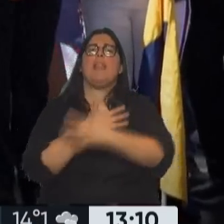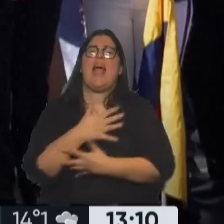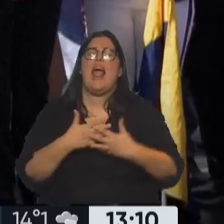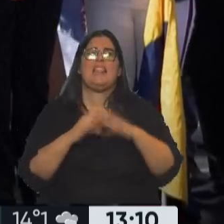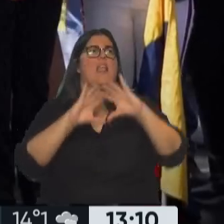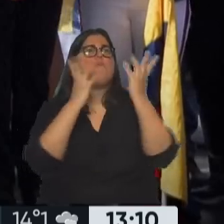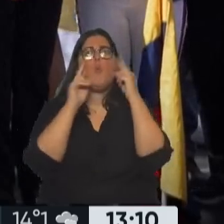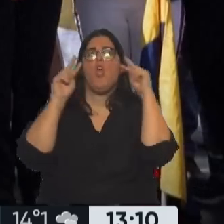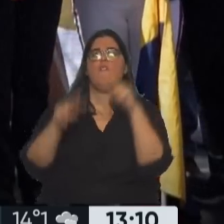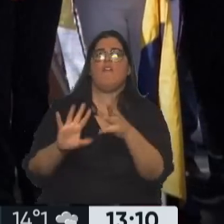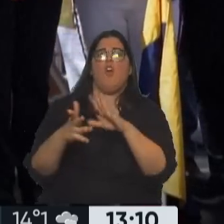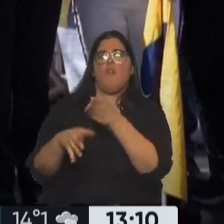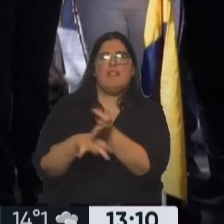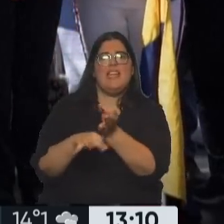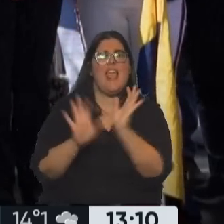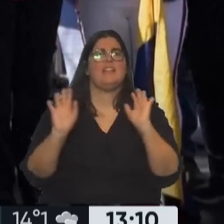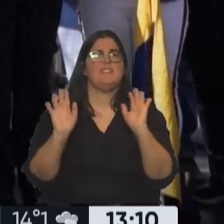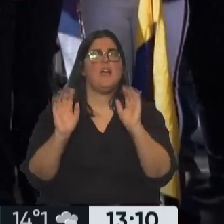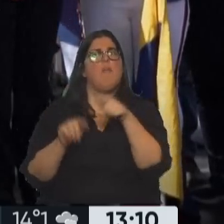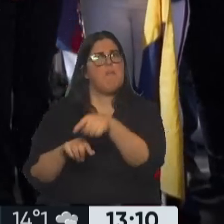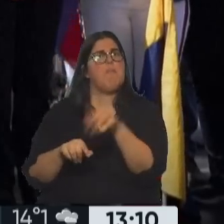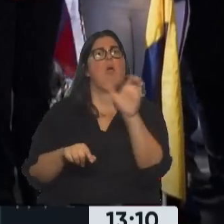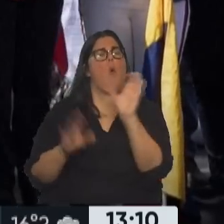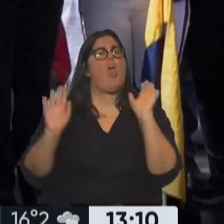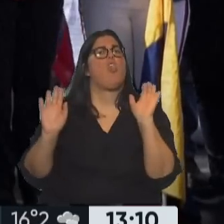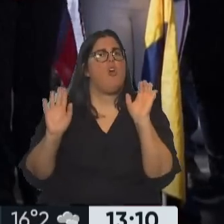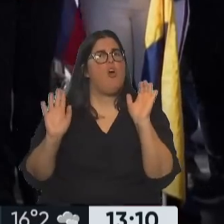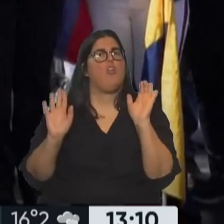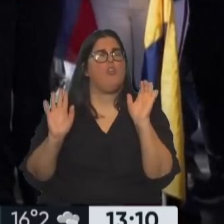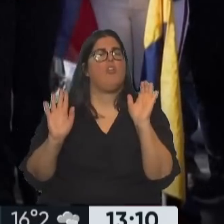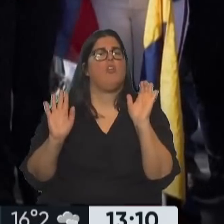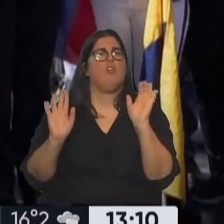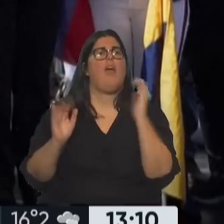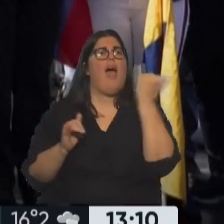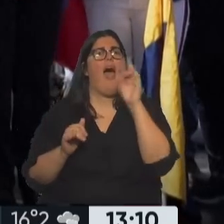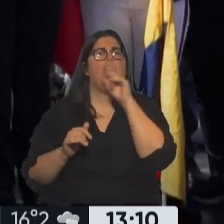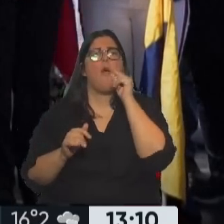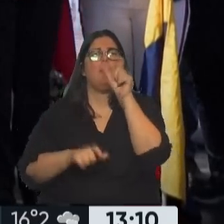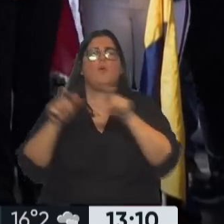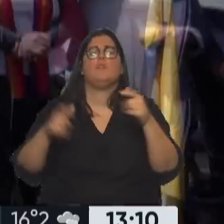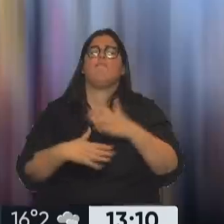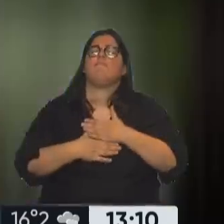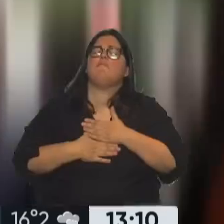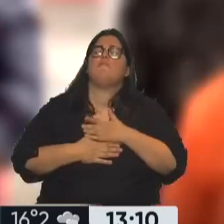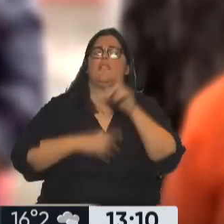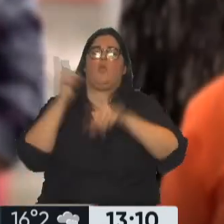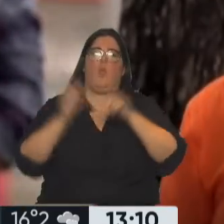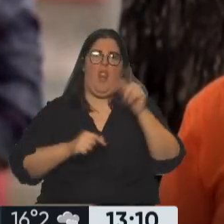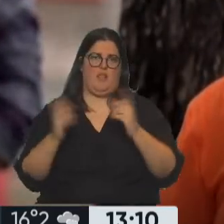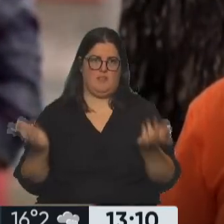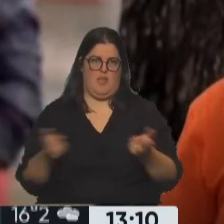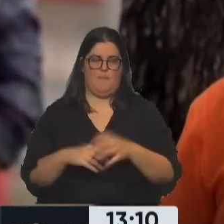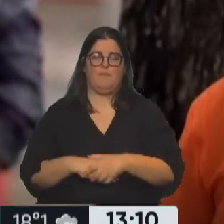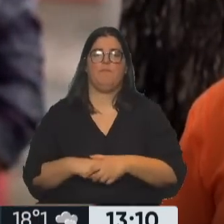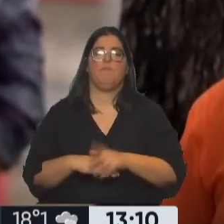y el mundo, que en el Ecuador sí hay ecuatorianos que amamos la naturaleza.